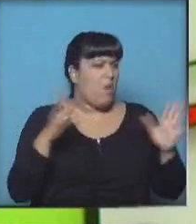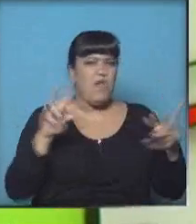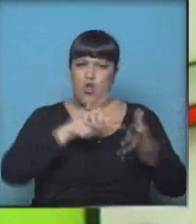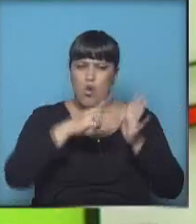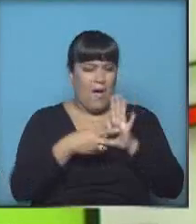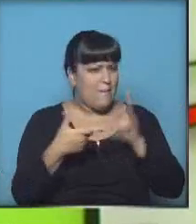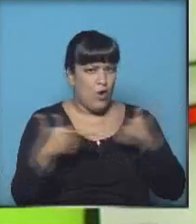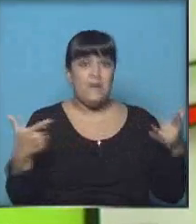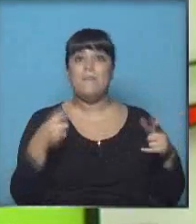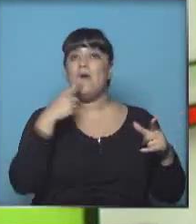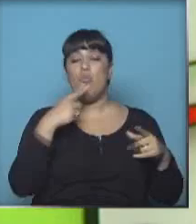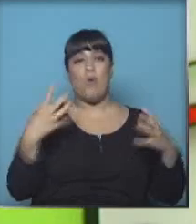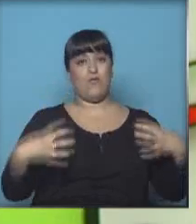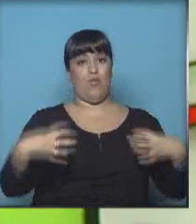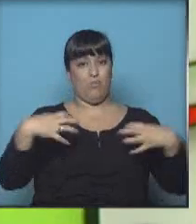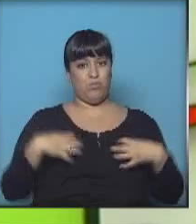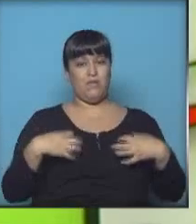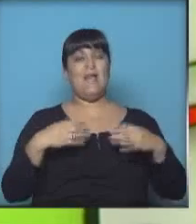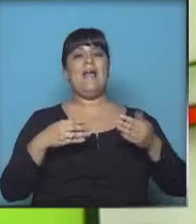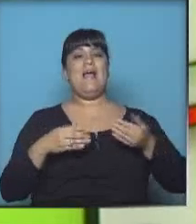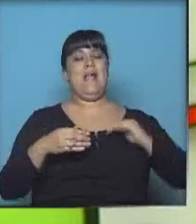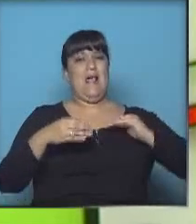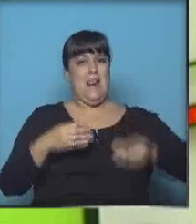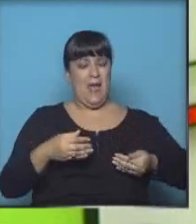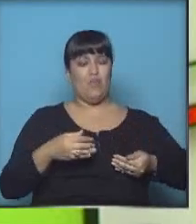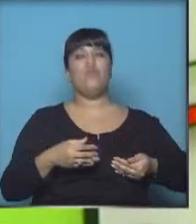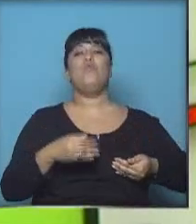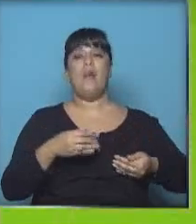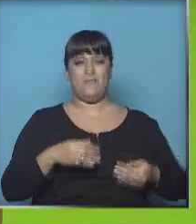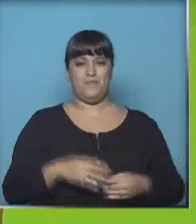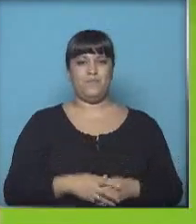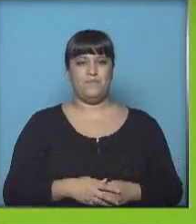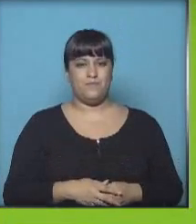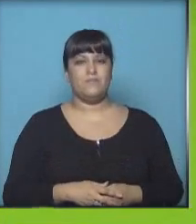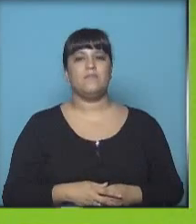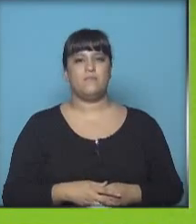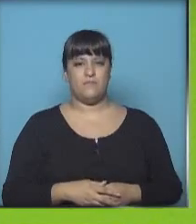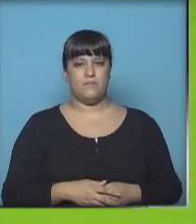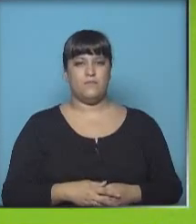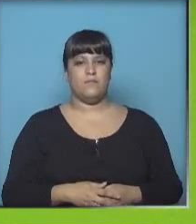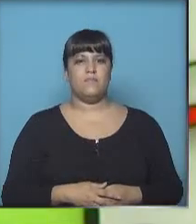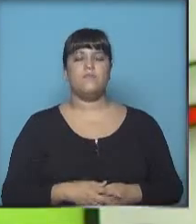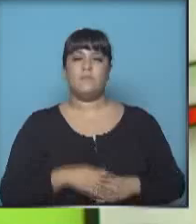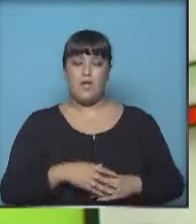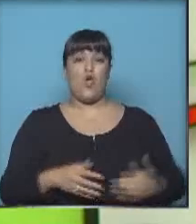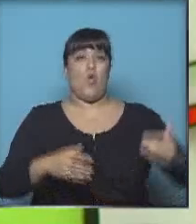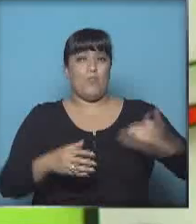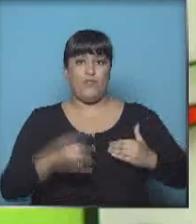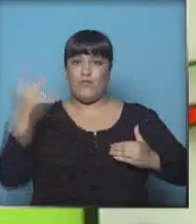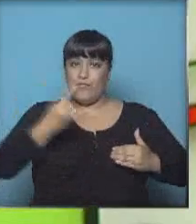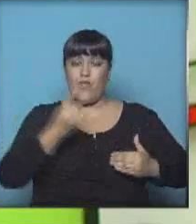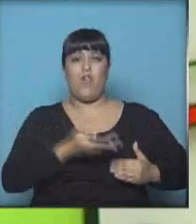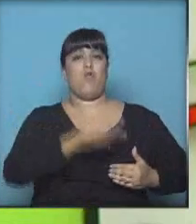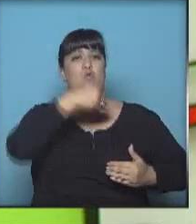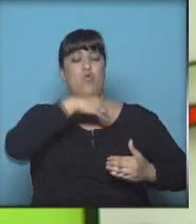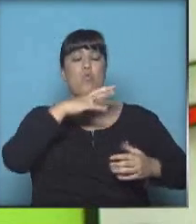ver cuando las prótesis se colocan detrás de la glándula y delante del músculo. Y delante del músculo. Cuando la prótesis está atrás del músculo, no